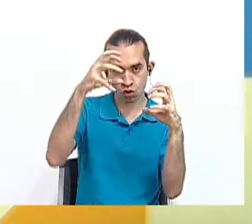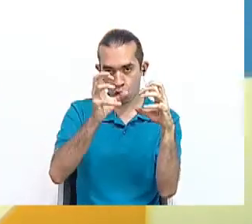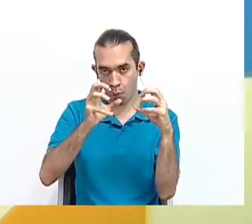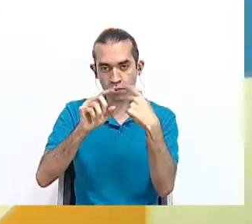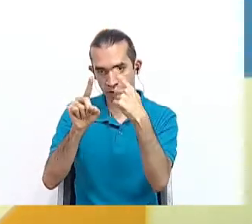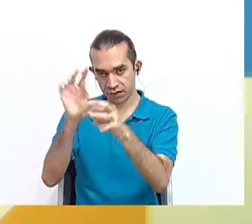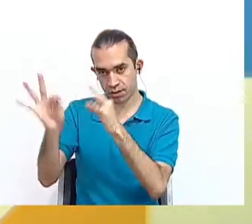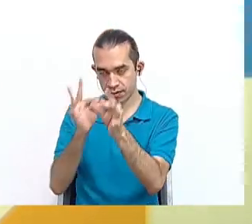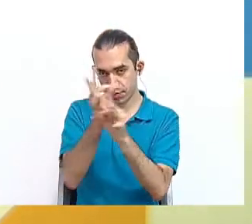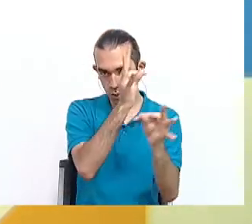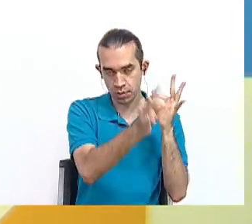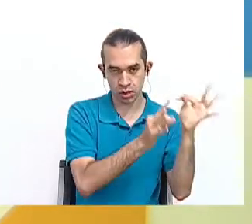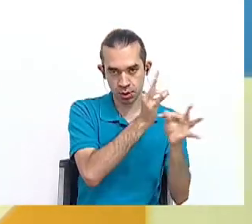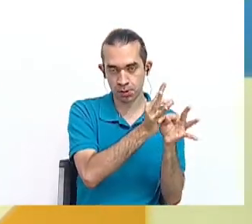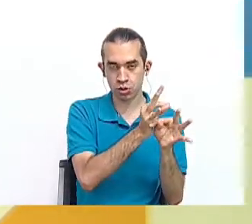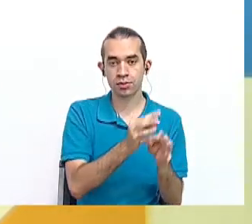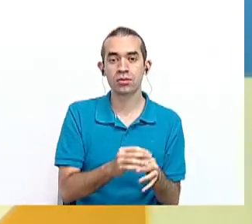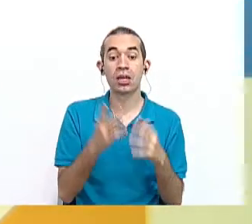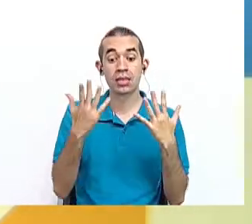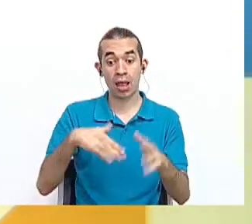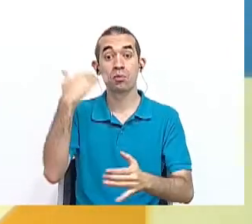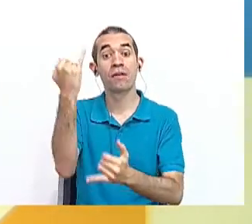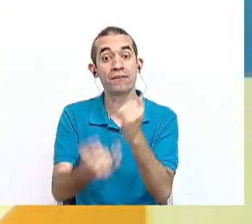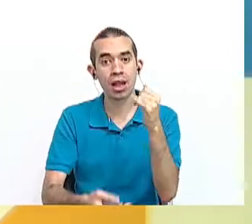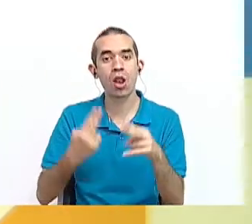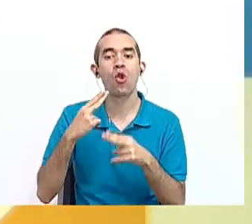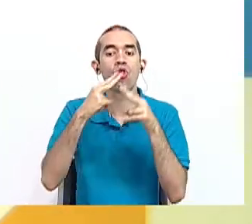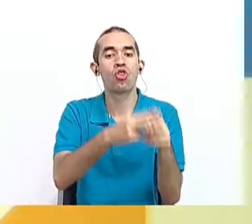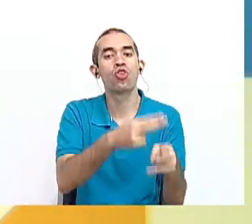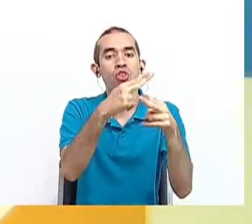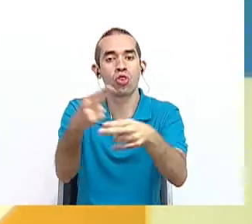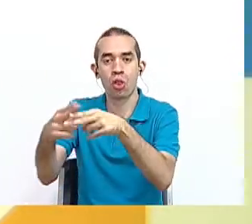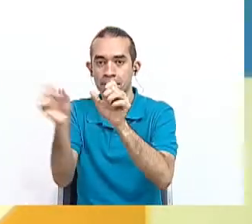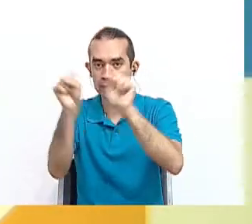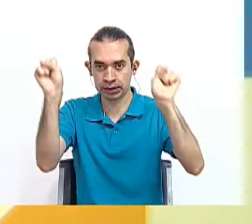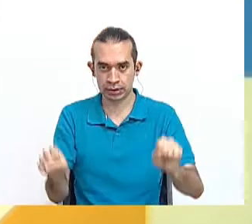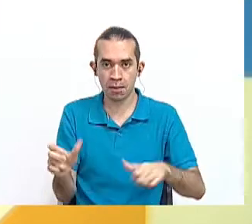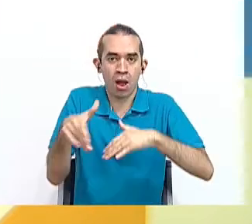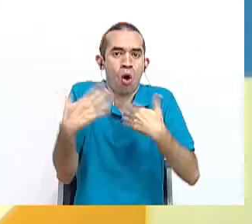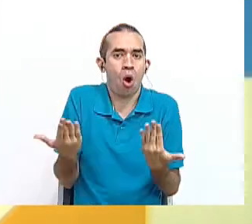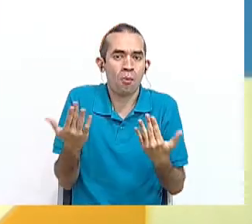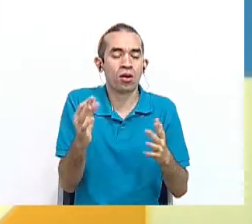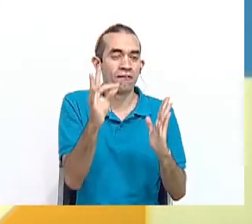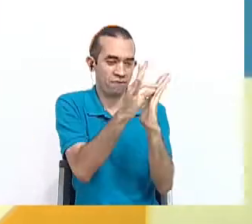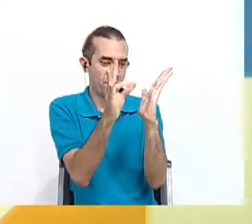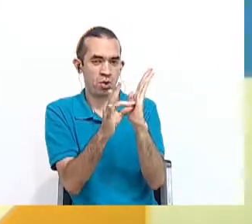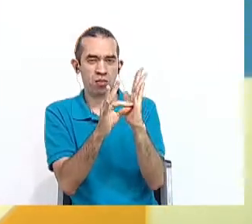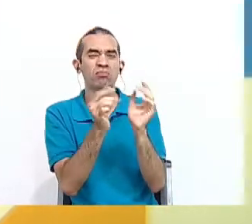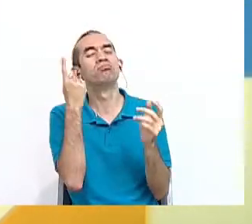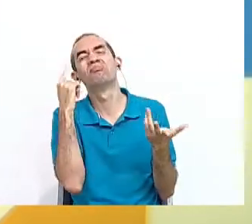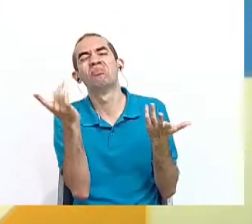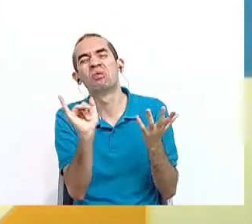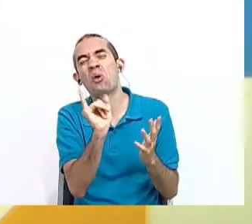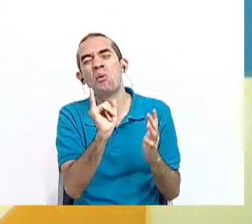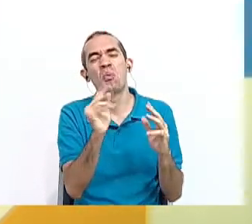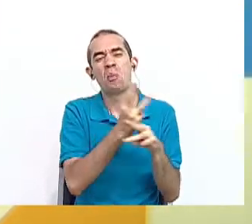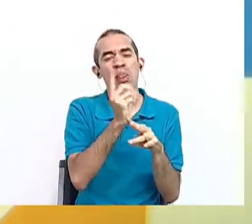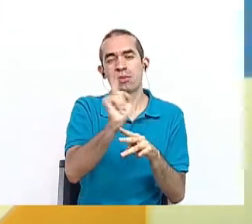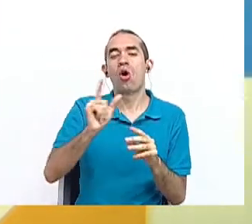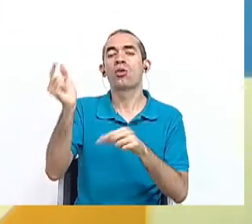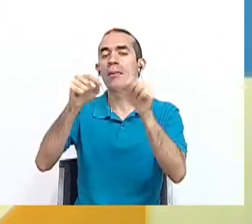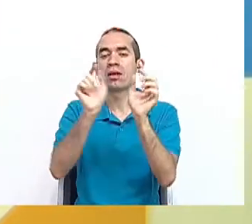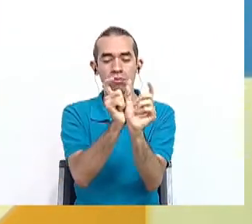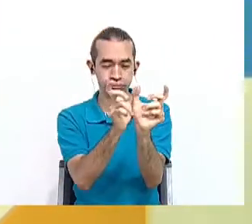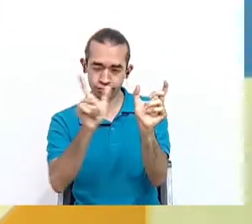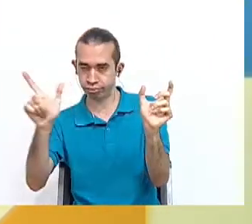luego llegar a la parte de la nomenclatura, cómo le damos nombre a las fórmulas químicas. Muy bien, y